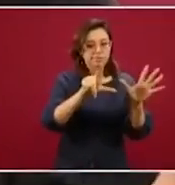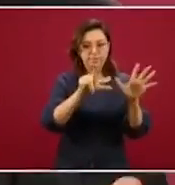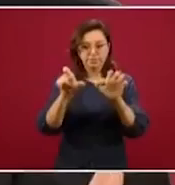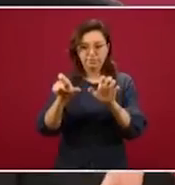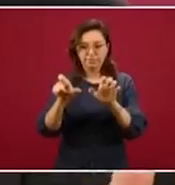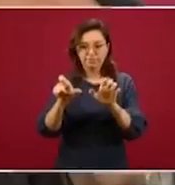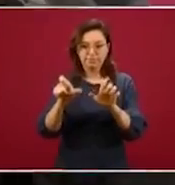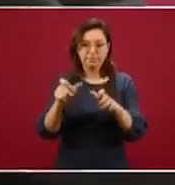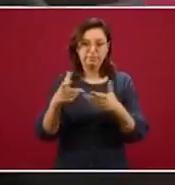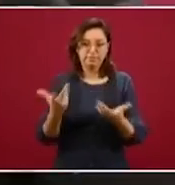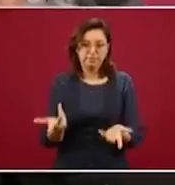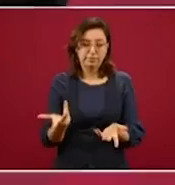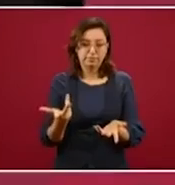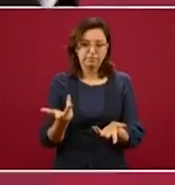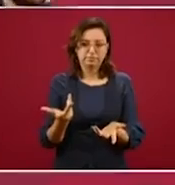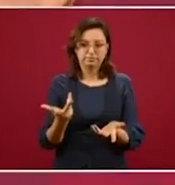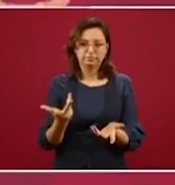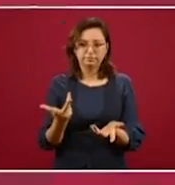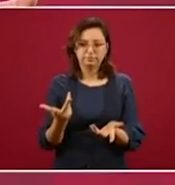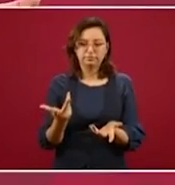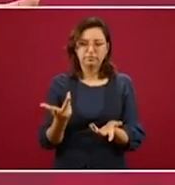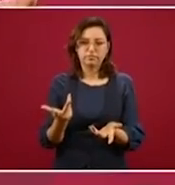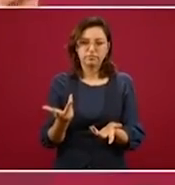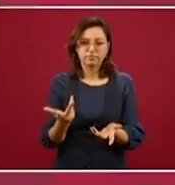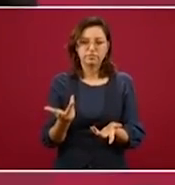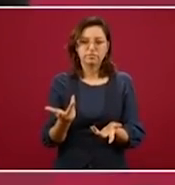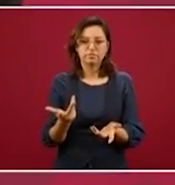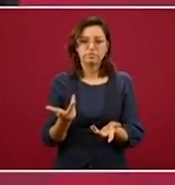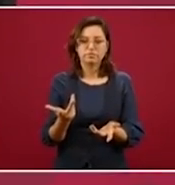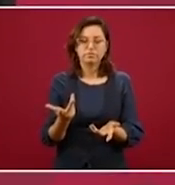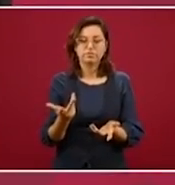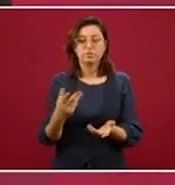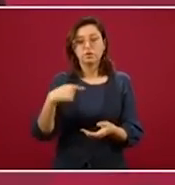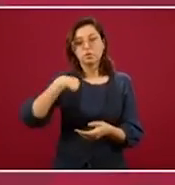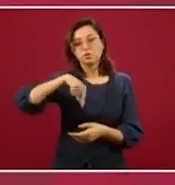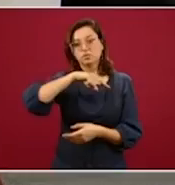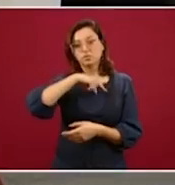más de 10.000, pero estamos pensando que